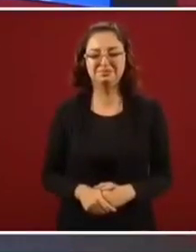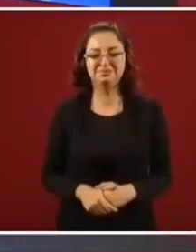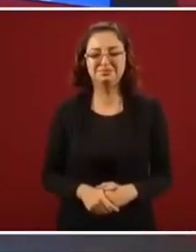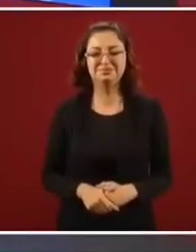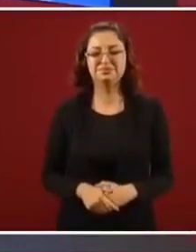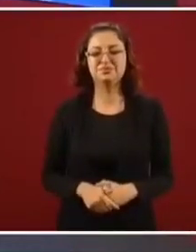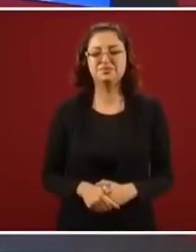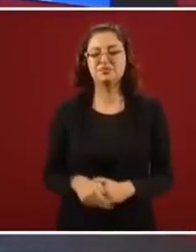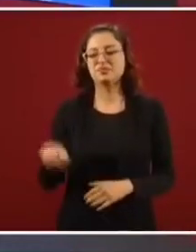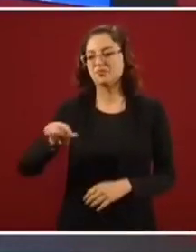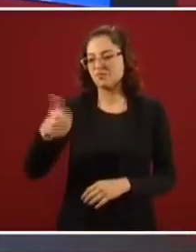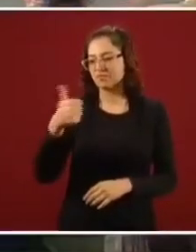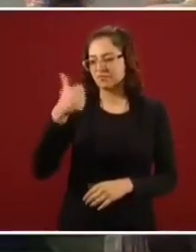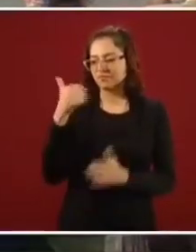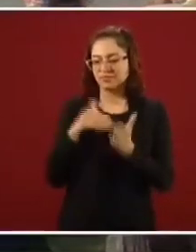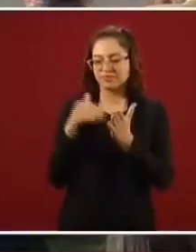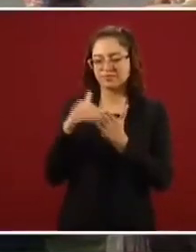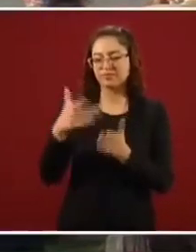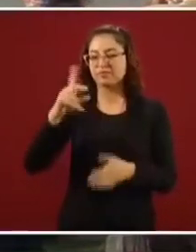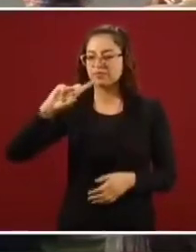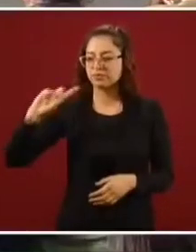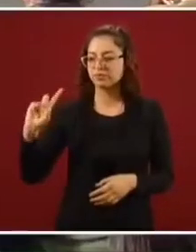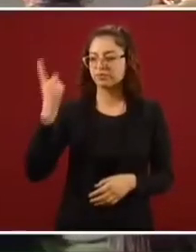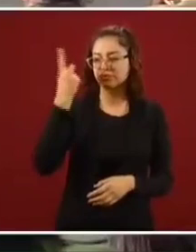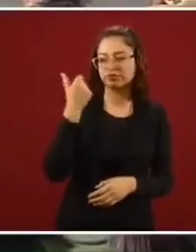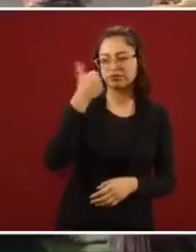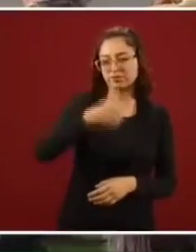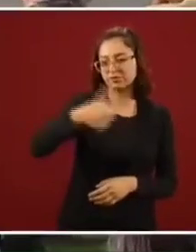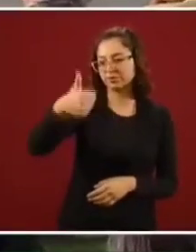A 11 millones de dólares por empresa,